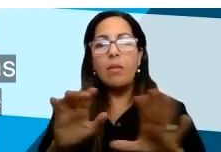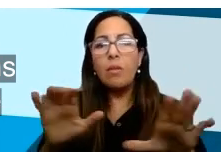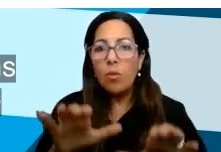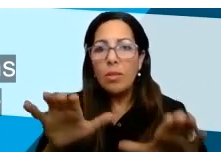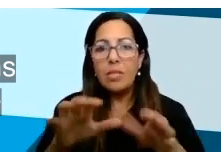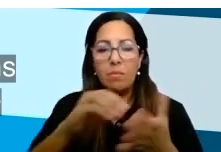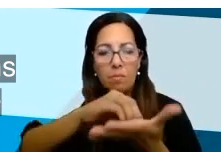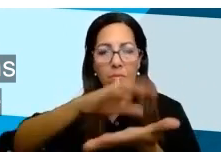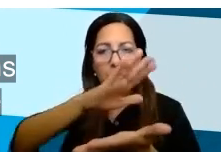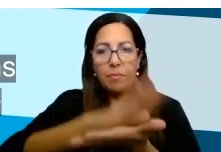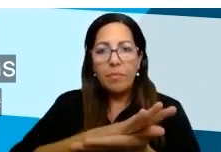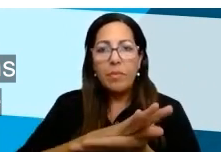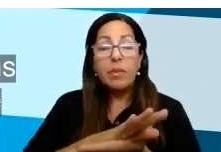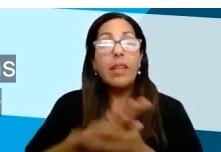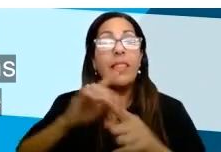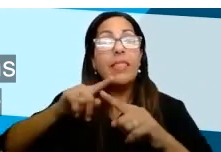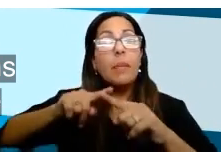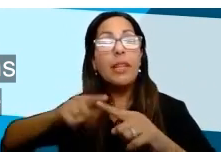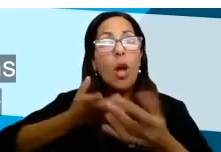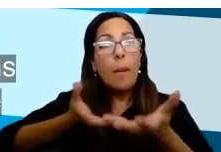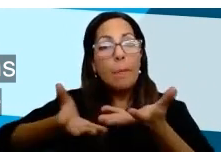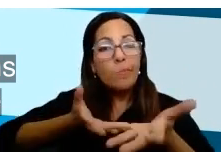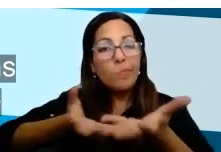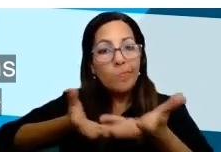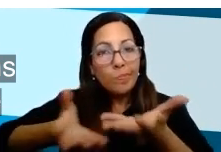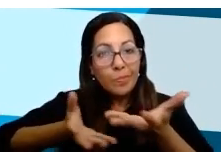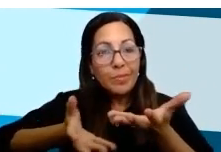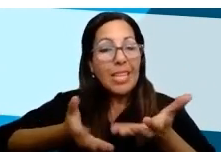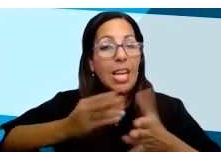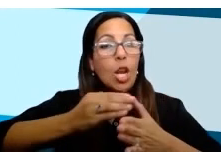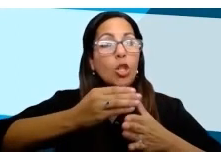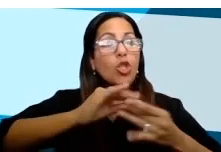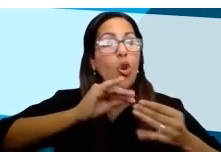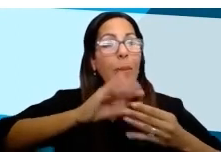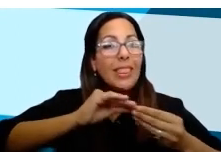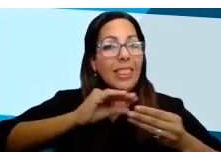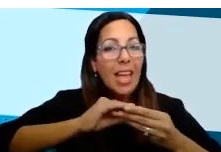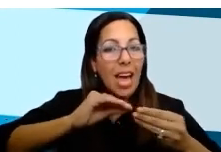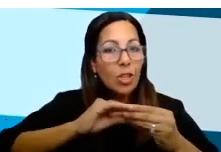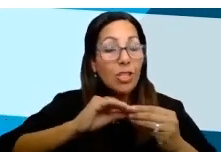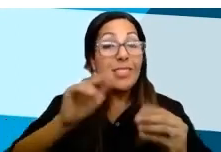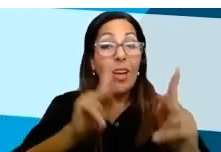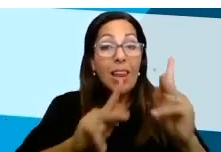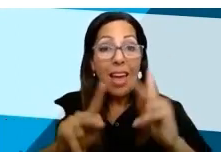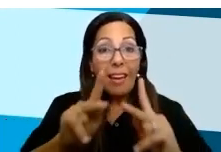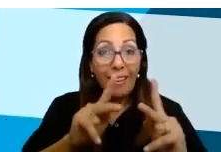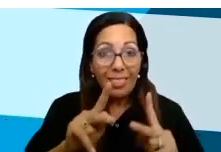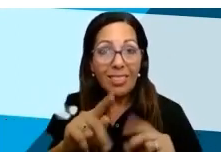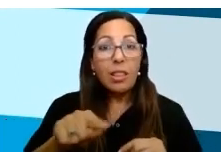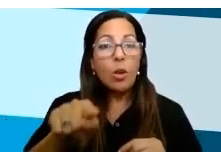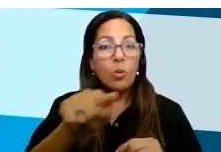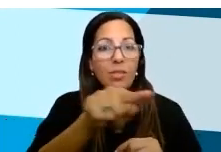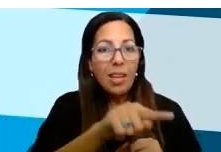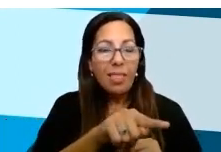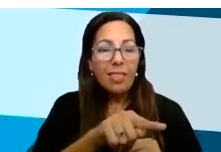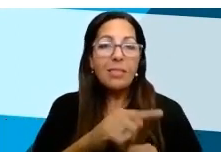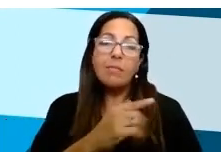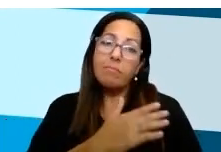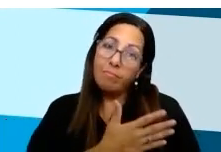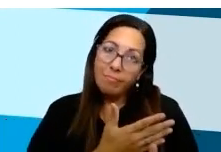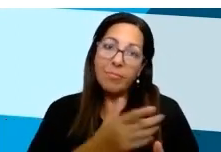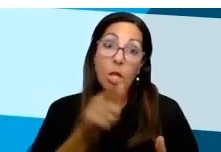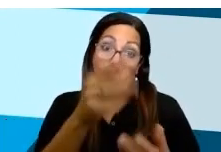las conversaciones y basado en los comentarios que recibimos del público. Así que si no recibimos comentarios,